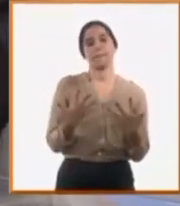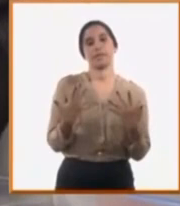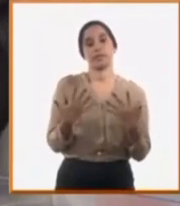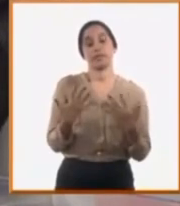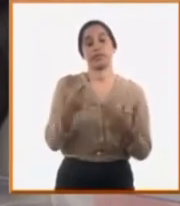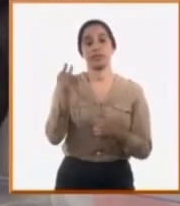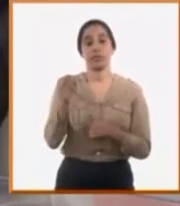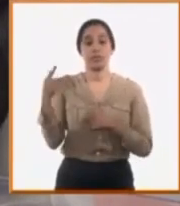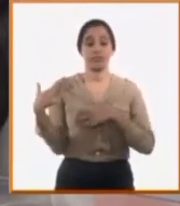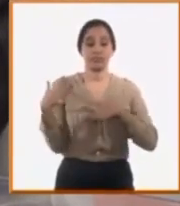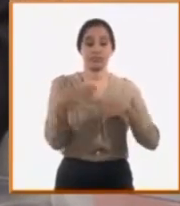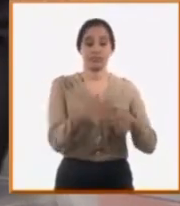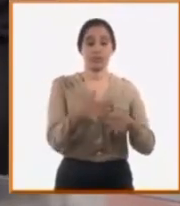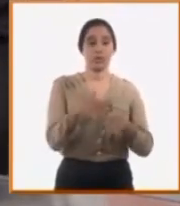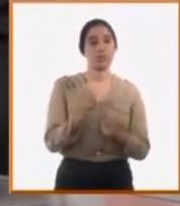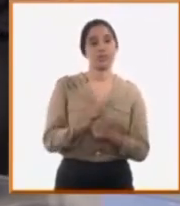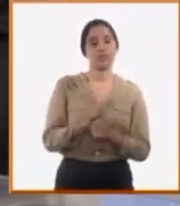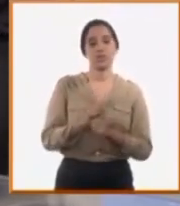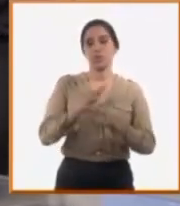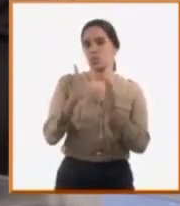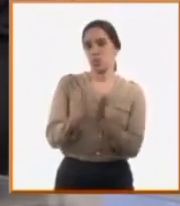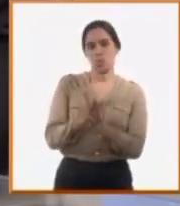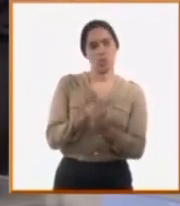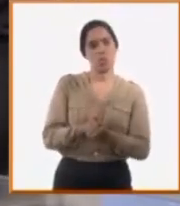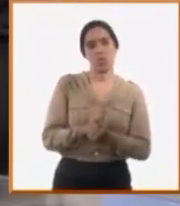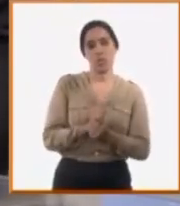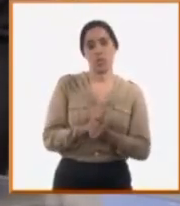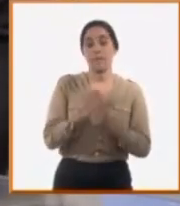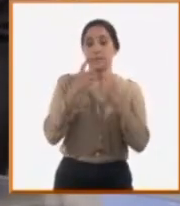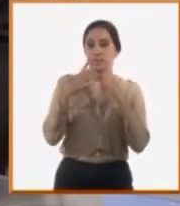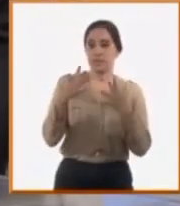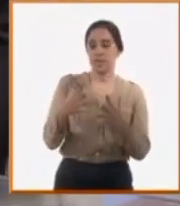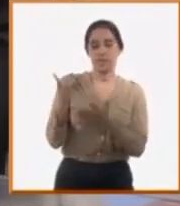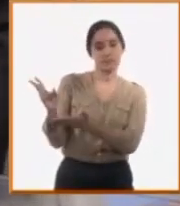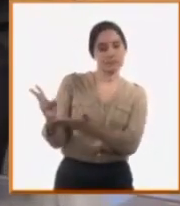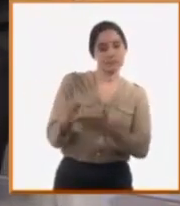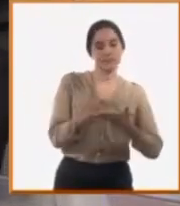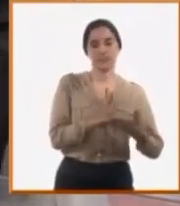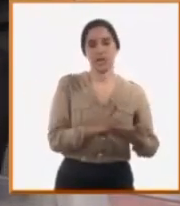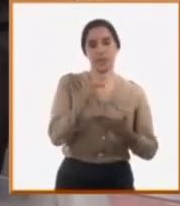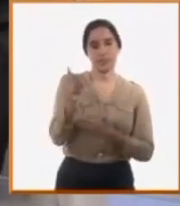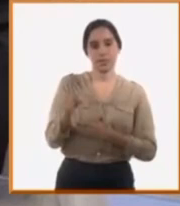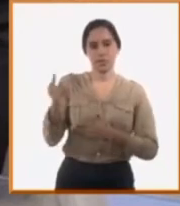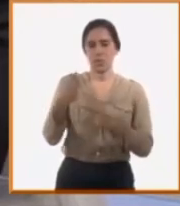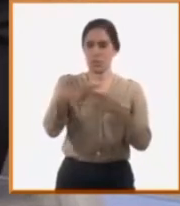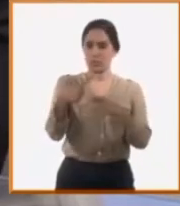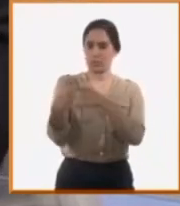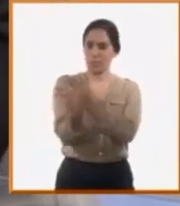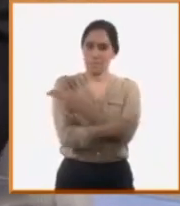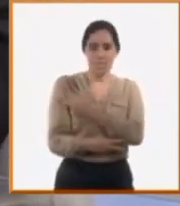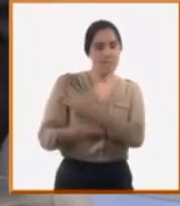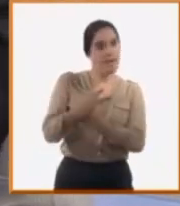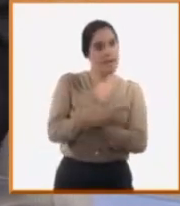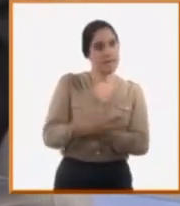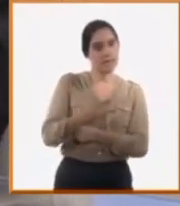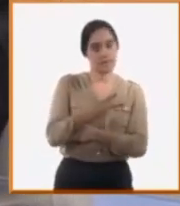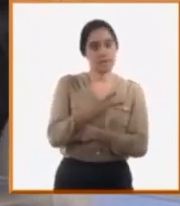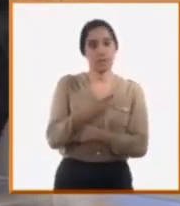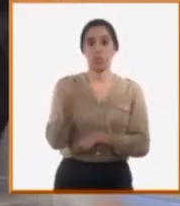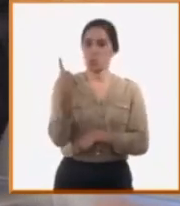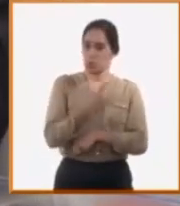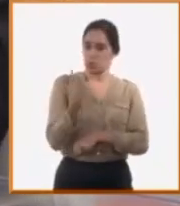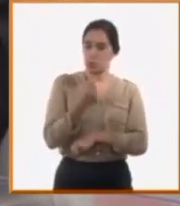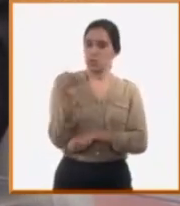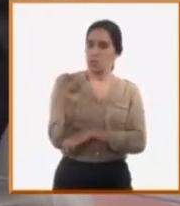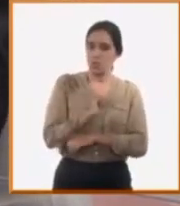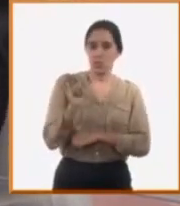todos los continentes incluyendo América del Norte visitantes muy prestigiosos de todos esos de todos esos países y tendremos por supuesto una